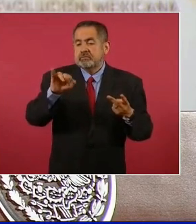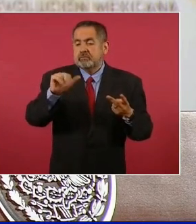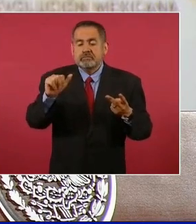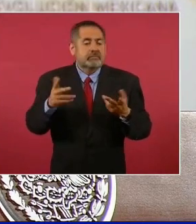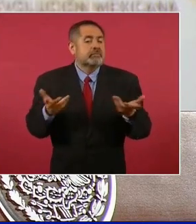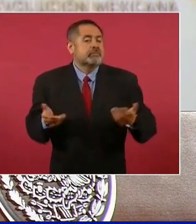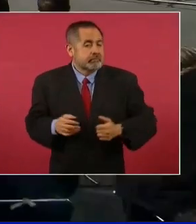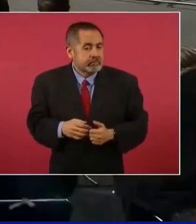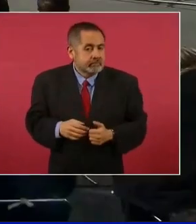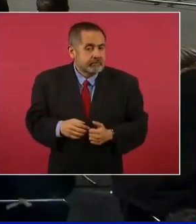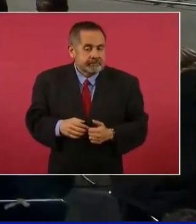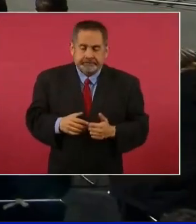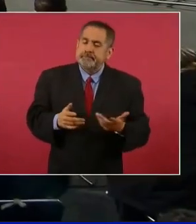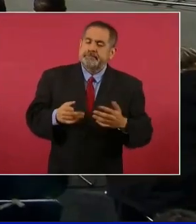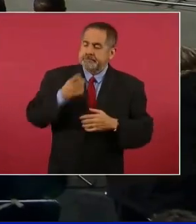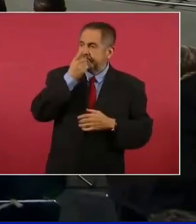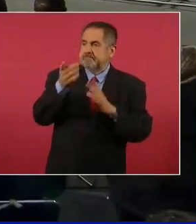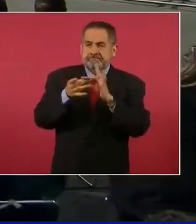Entonces se dice